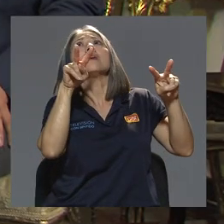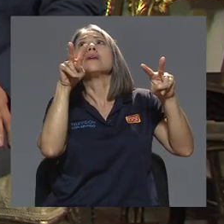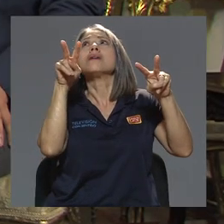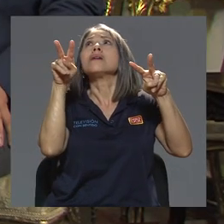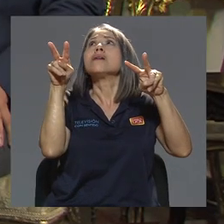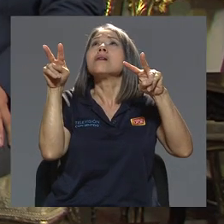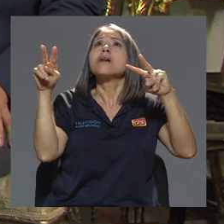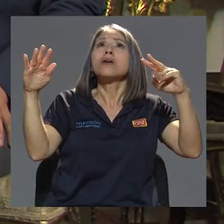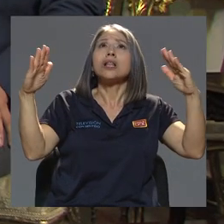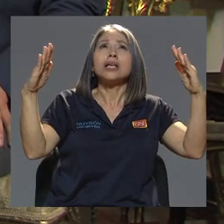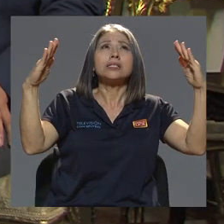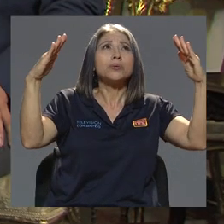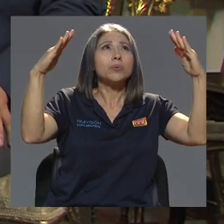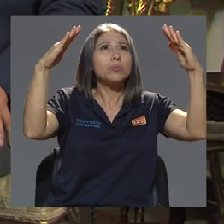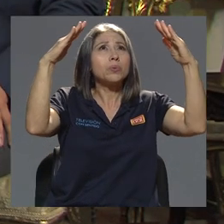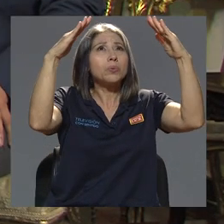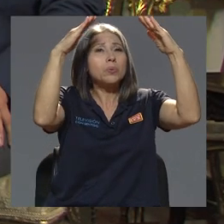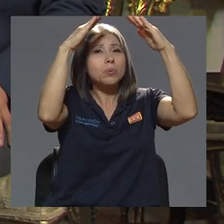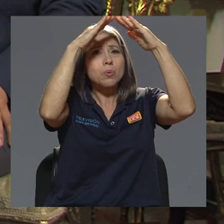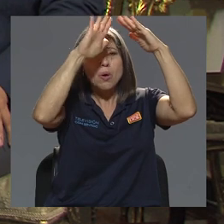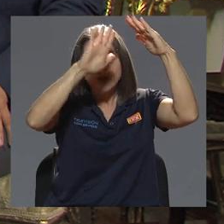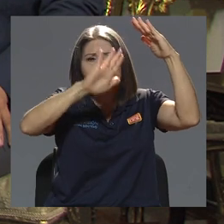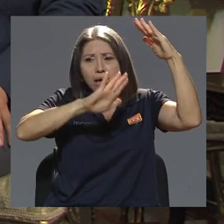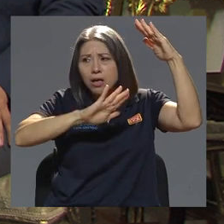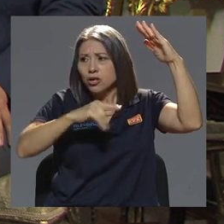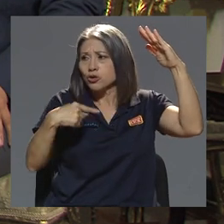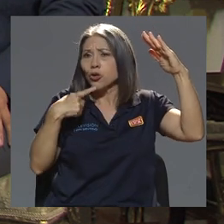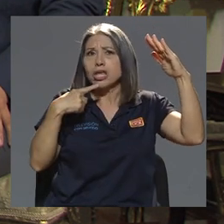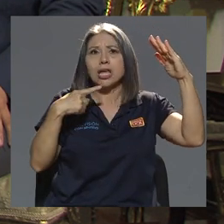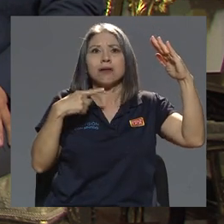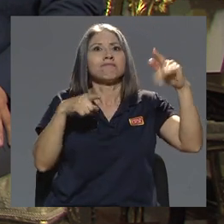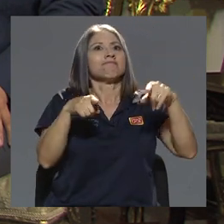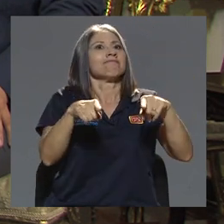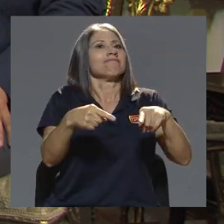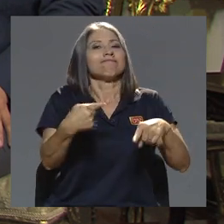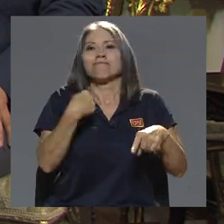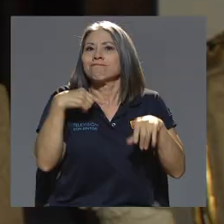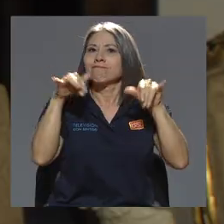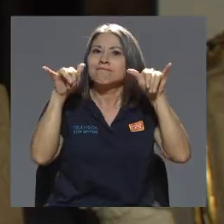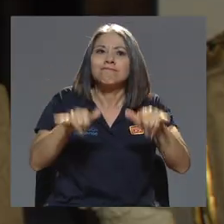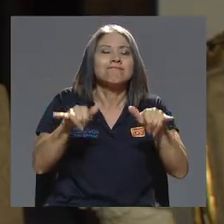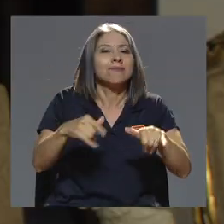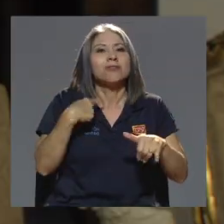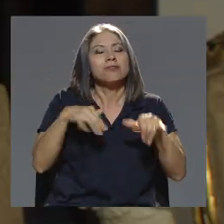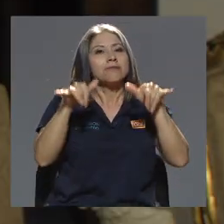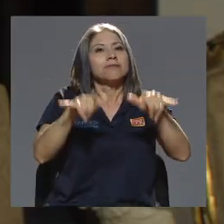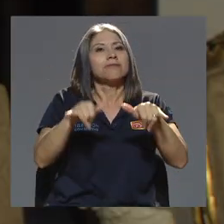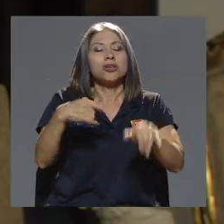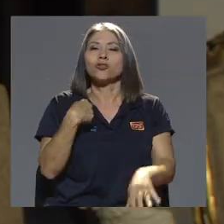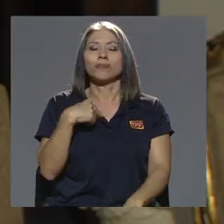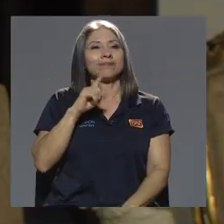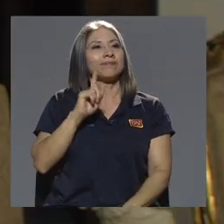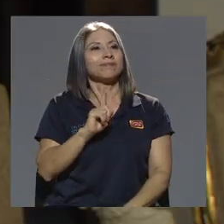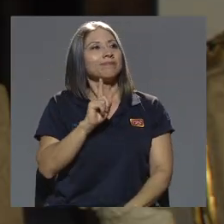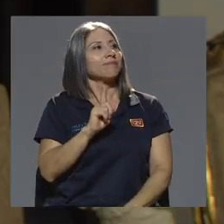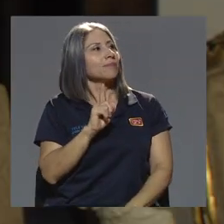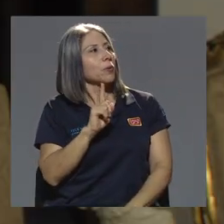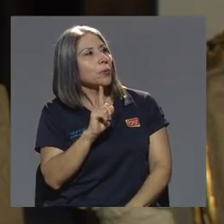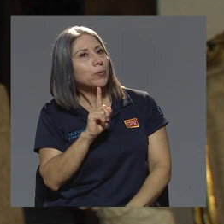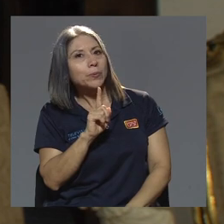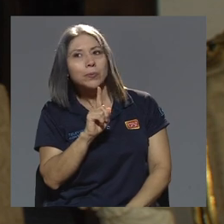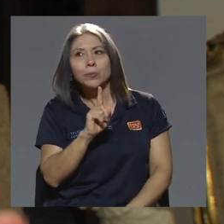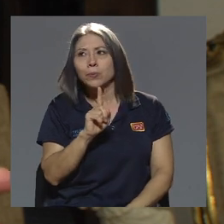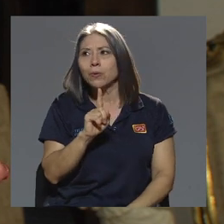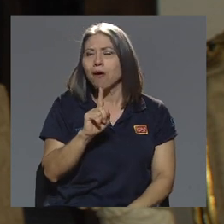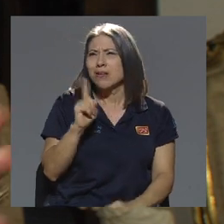ladrillos artesonados, dije, no, de aquí nadie me saca, de aquí nadie me saca. Empiezo a caminar. Claro, era una